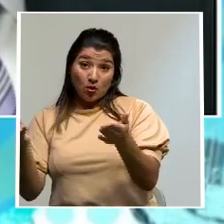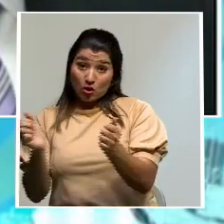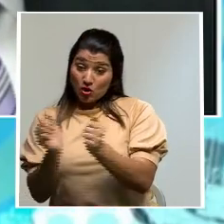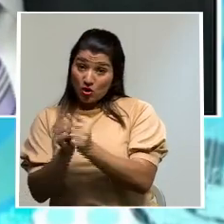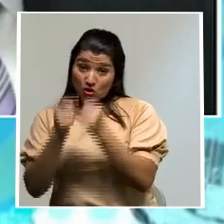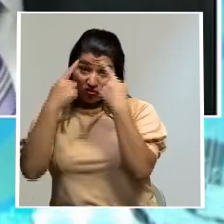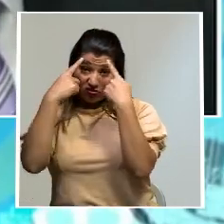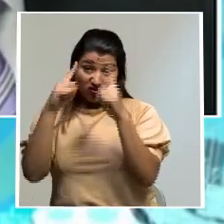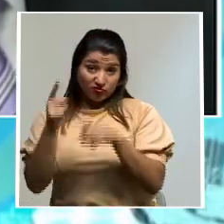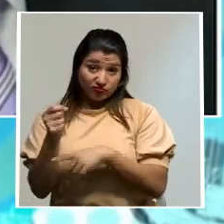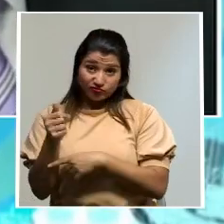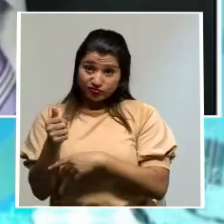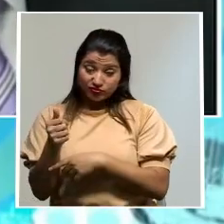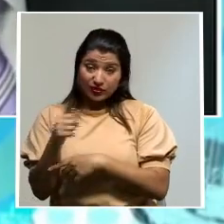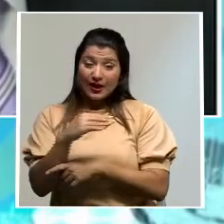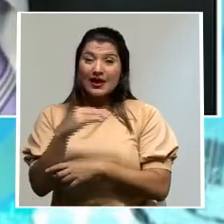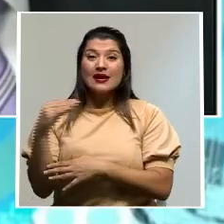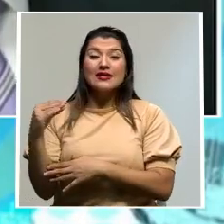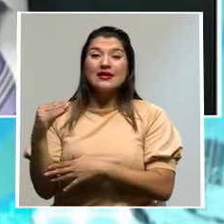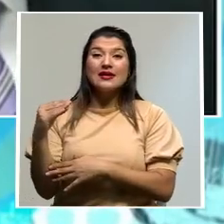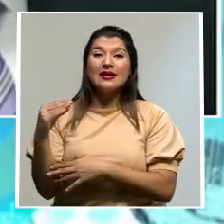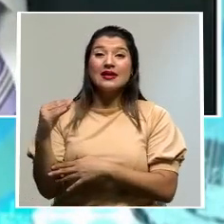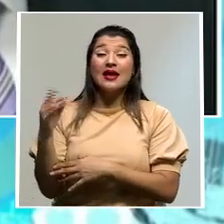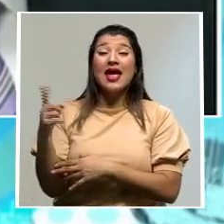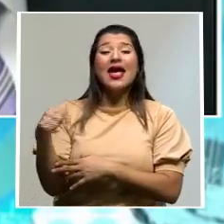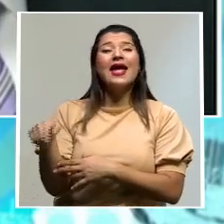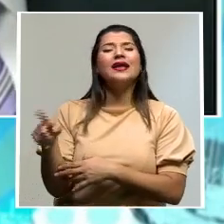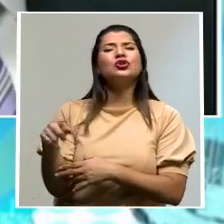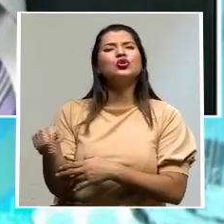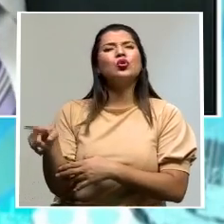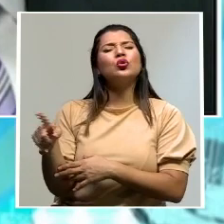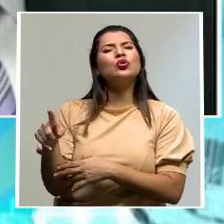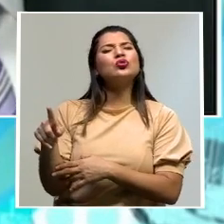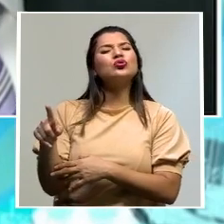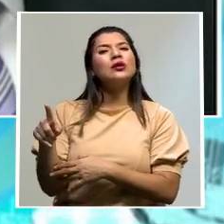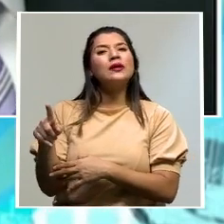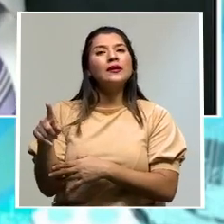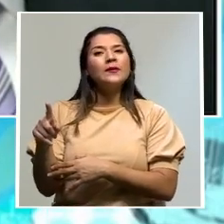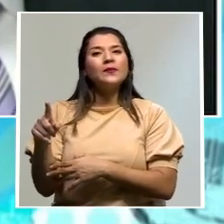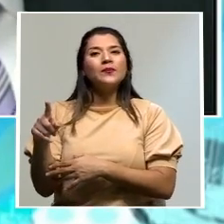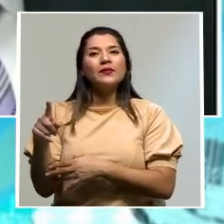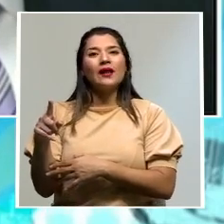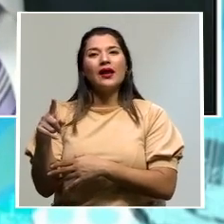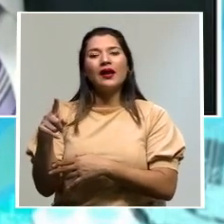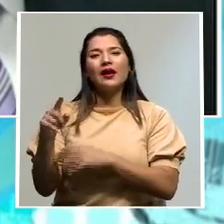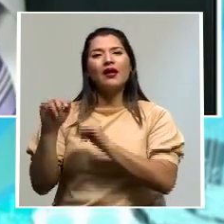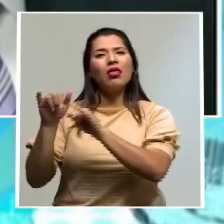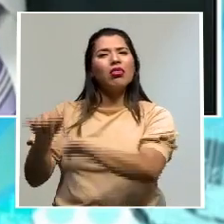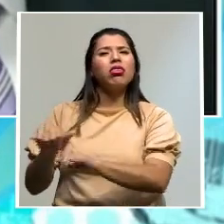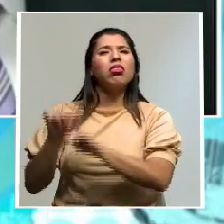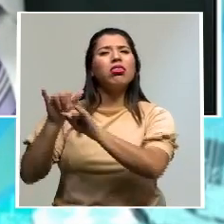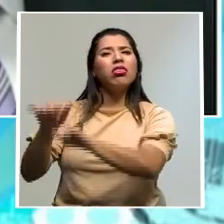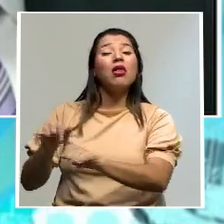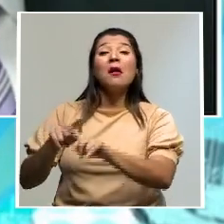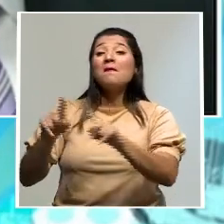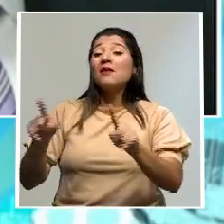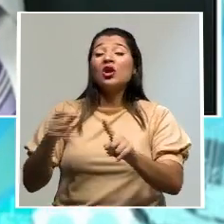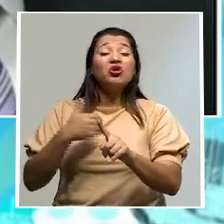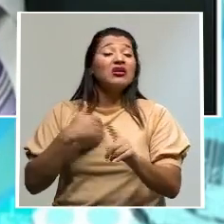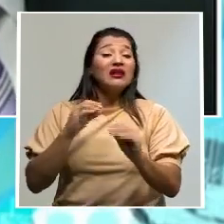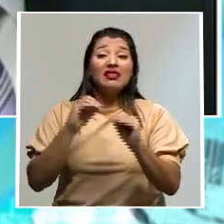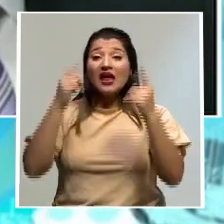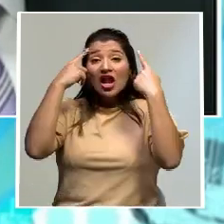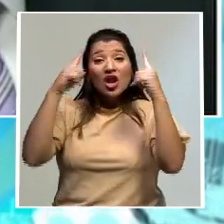bastante precarios y que se abrigan en una constancia en ese sector público, pero sin mayores éxitos y sin